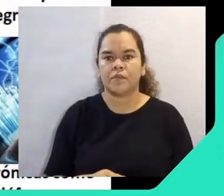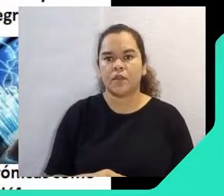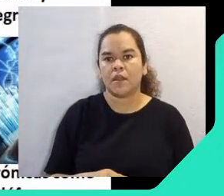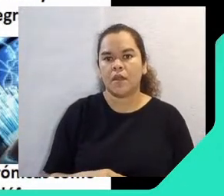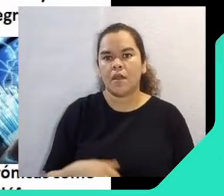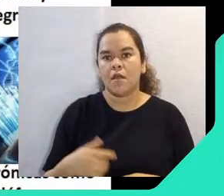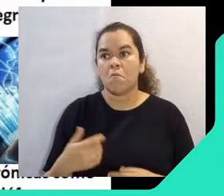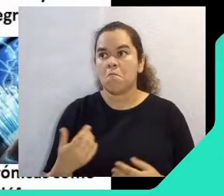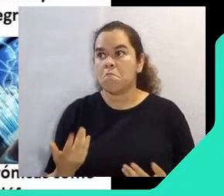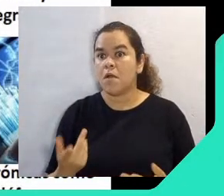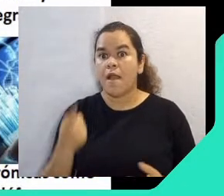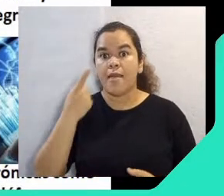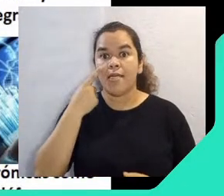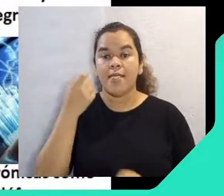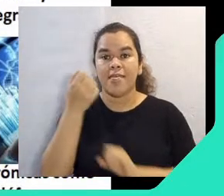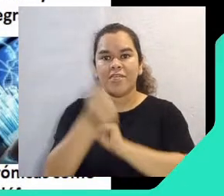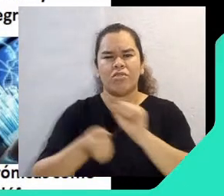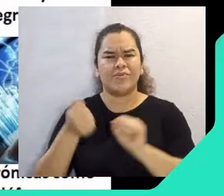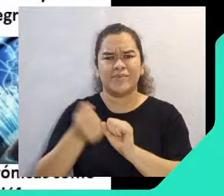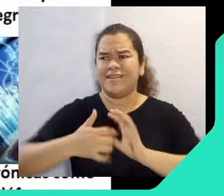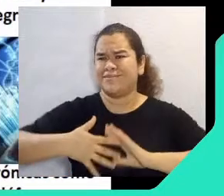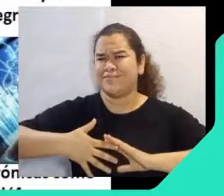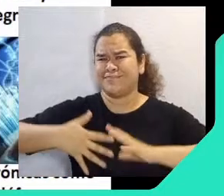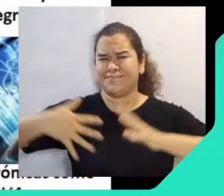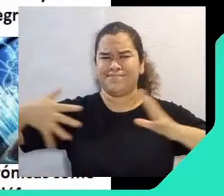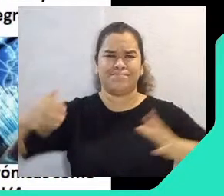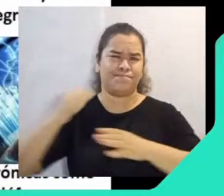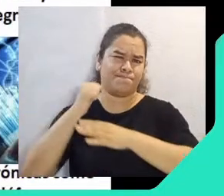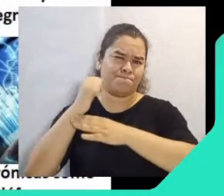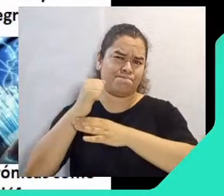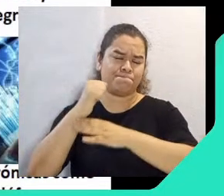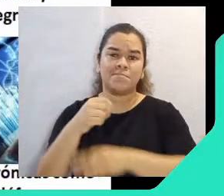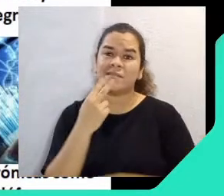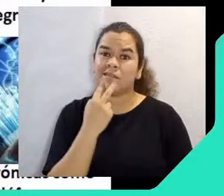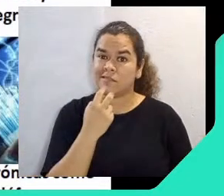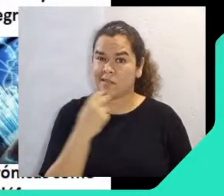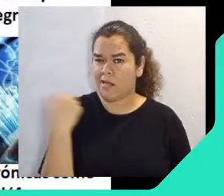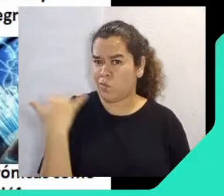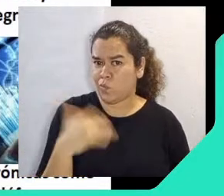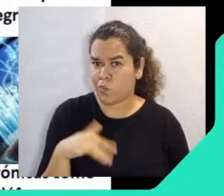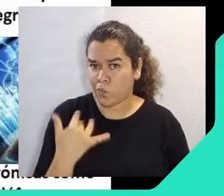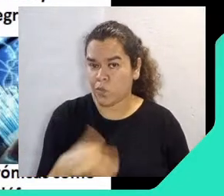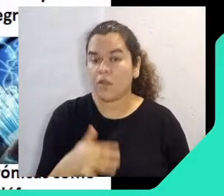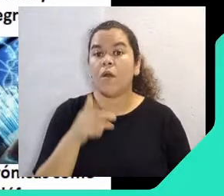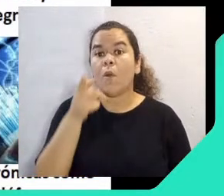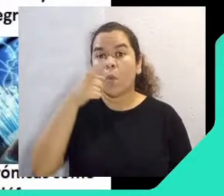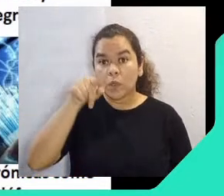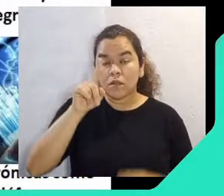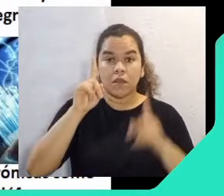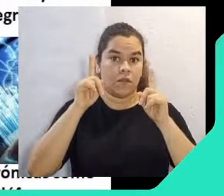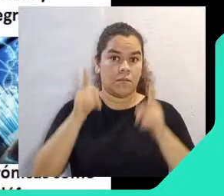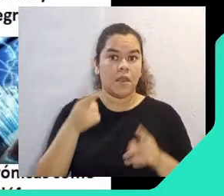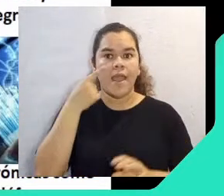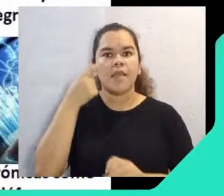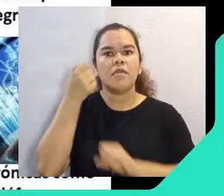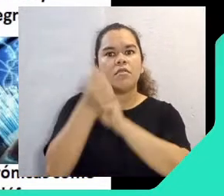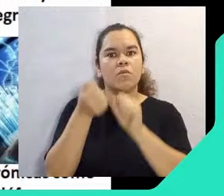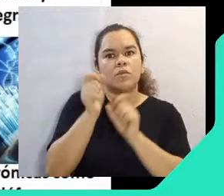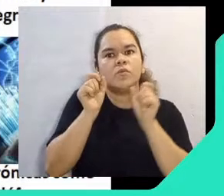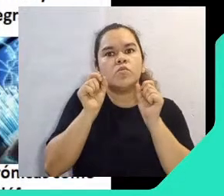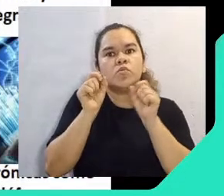en industrias así enormes, digamos, donde hay mucha electrónica. Pueden crear ustedes sus propias